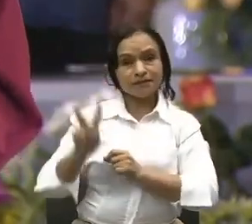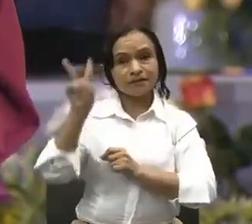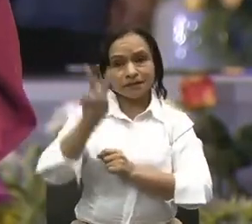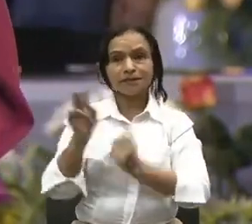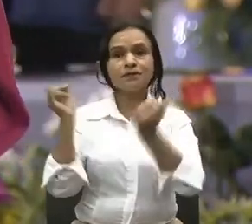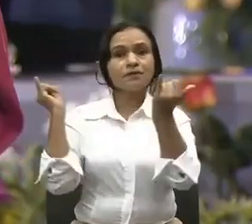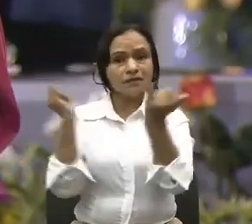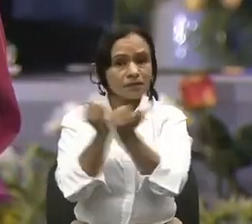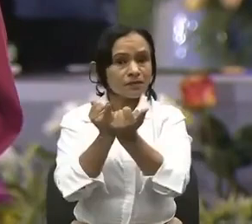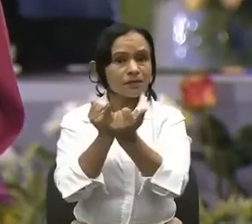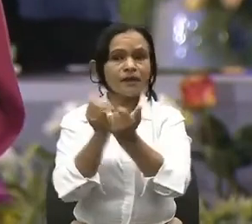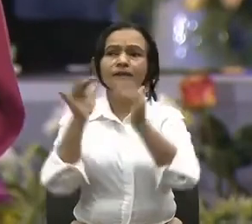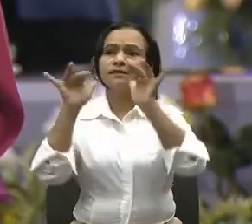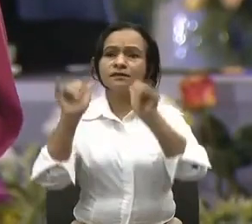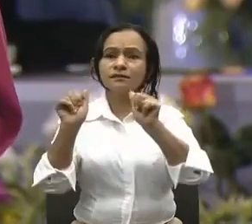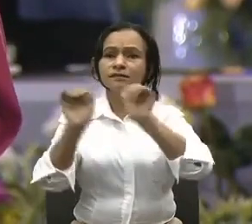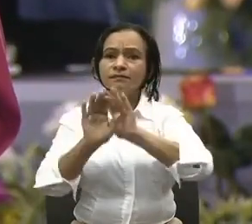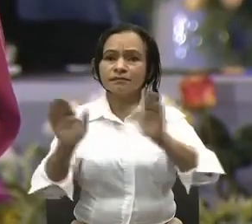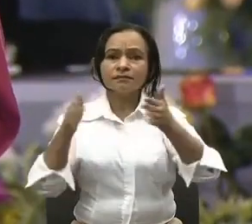Venezuela.